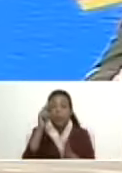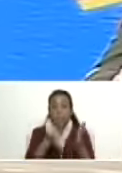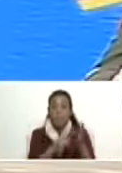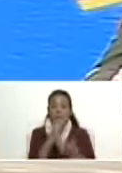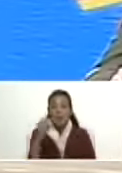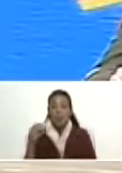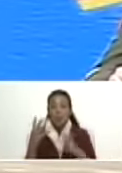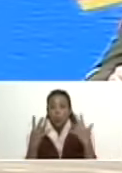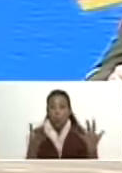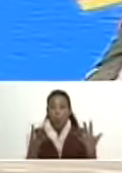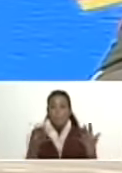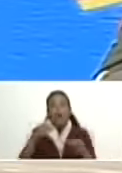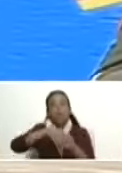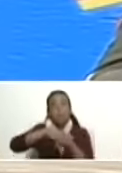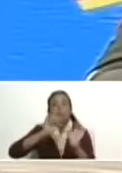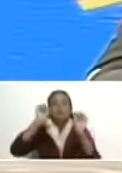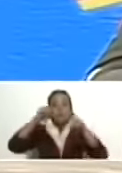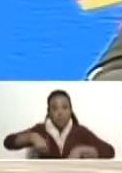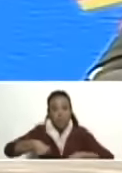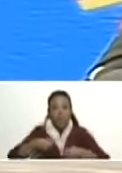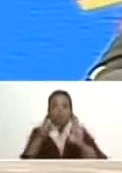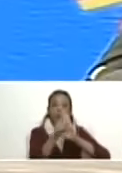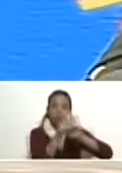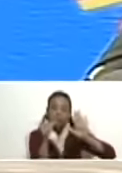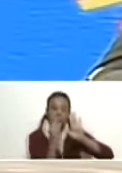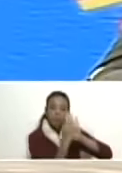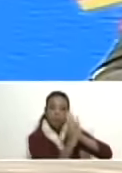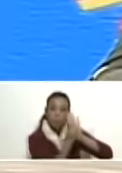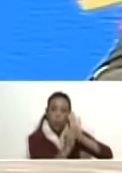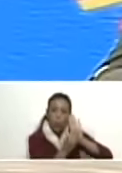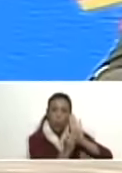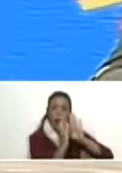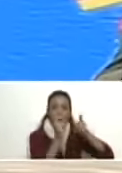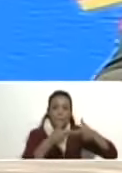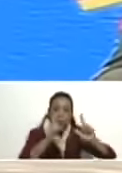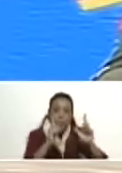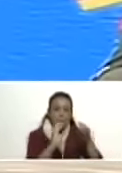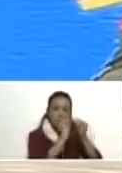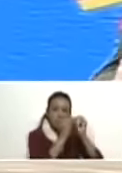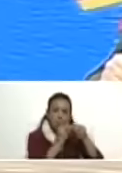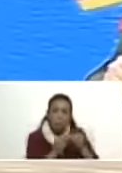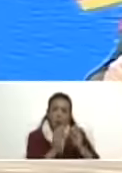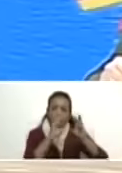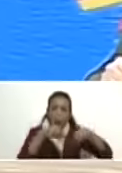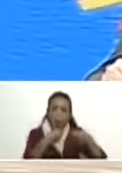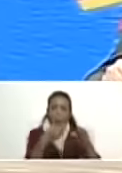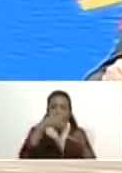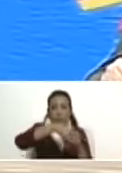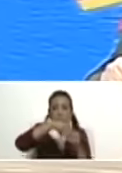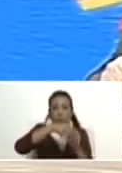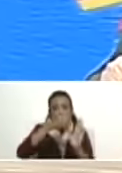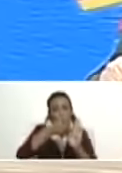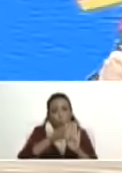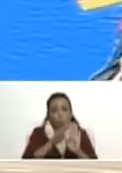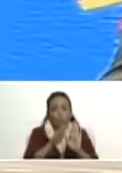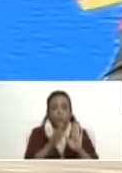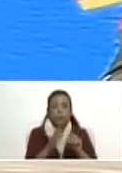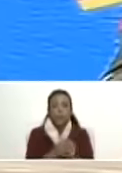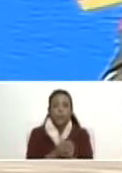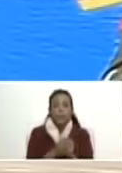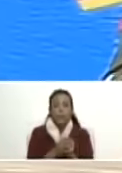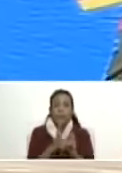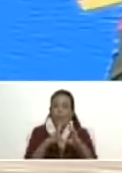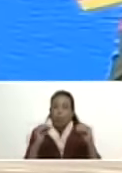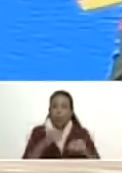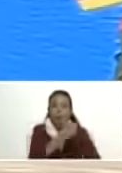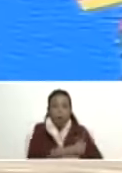15 de febrero de 2009, y el pueblo votó sí a la enmienda constitucional para permitir la elección continua y consecutiva de todas